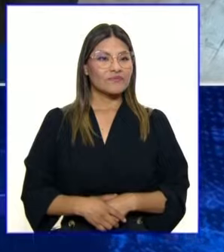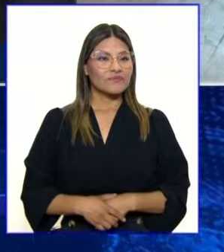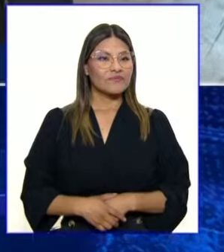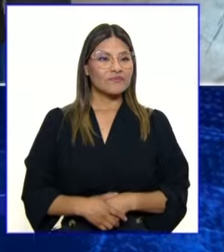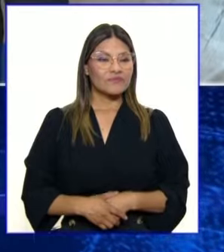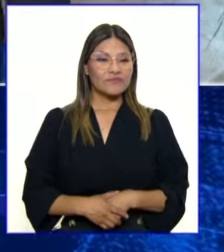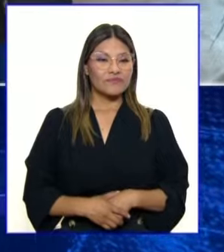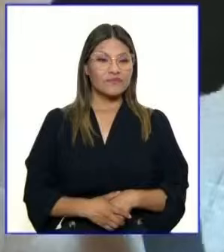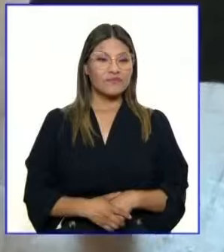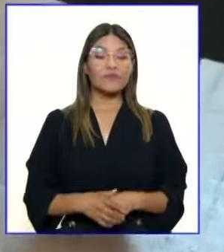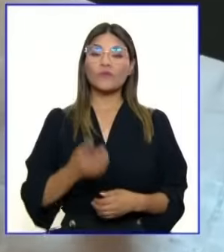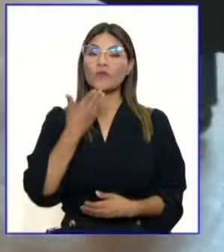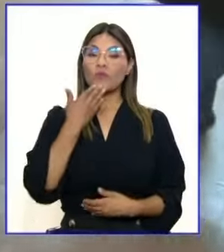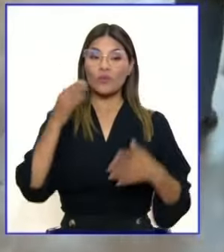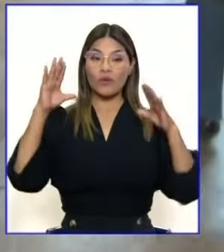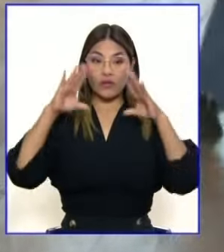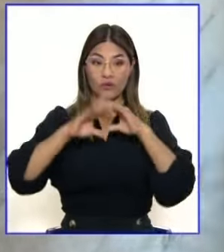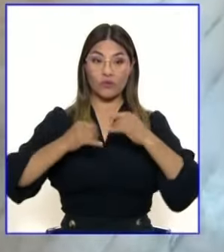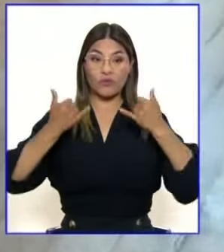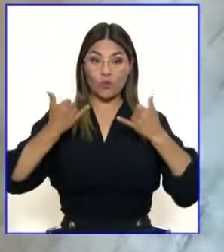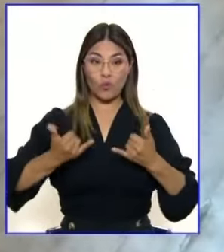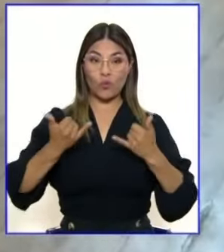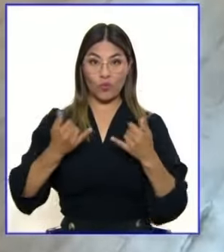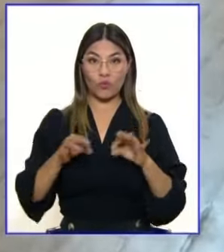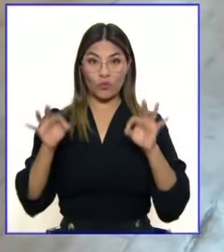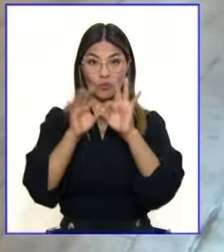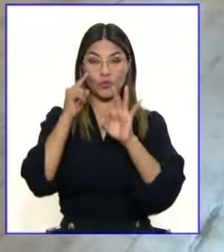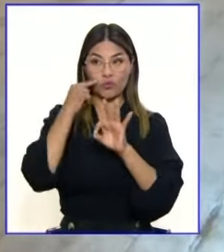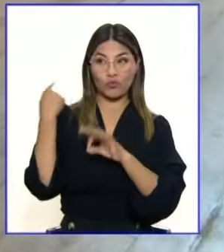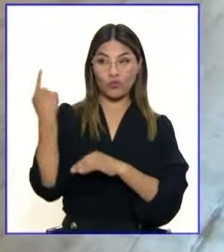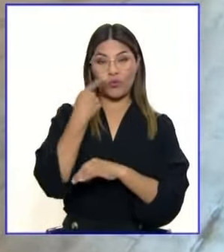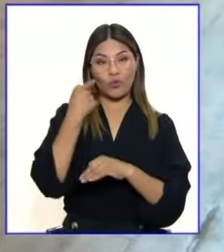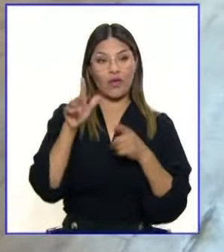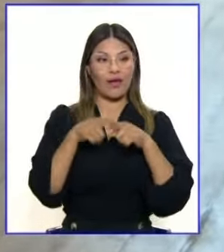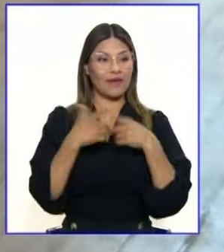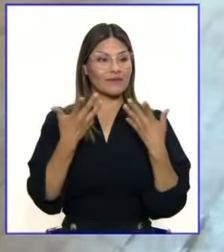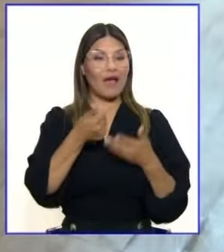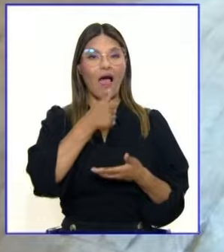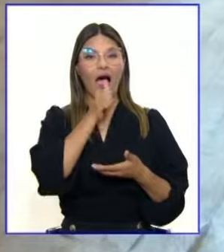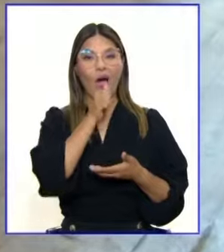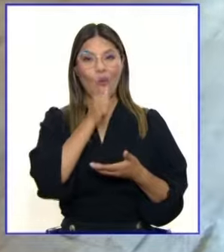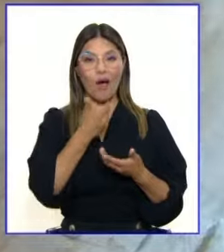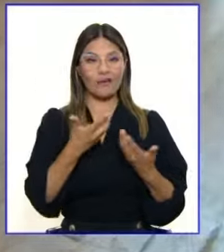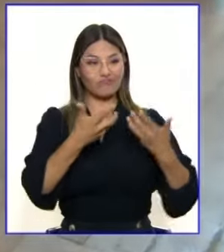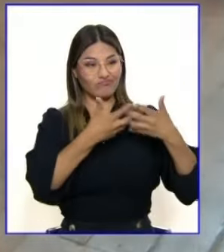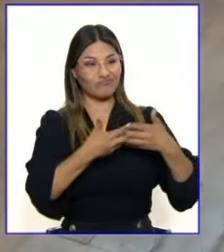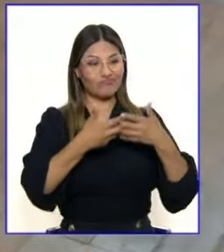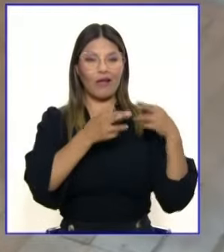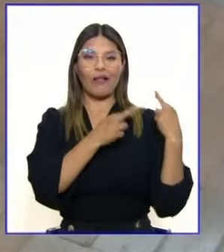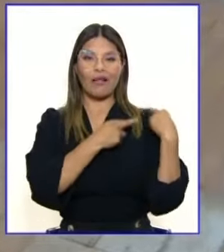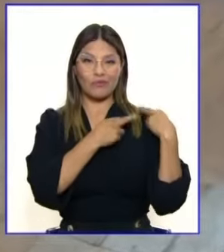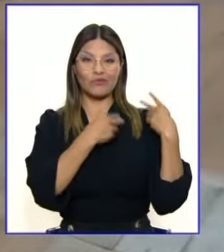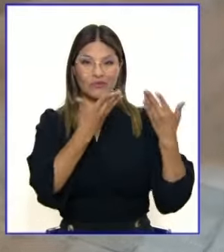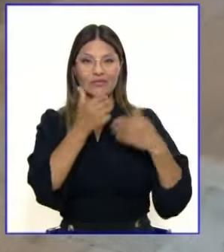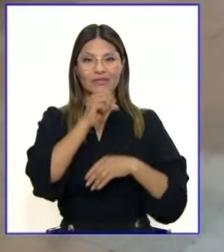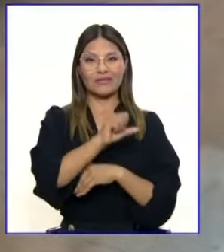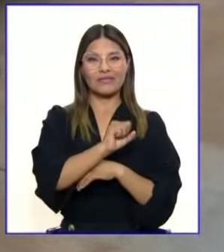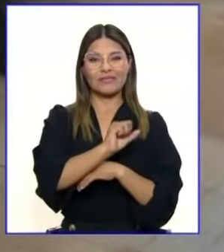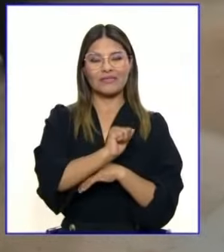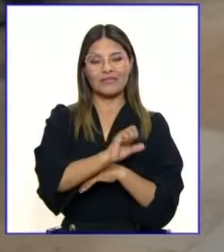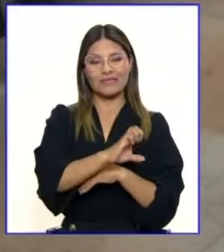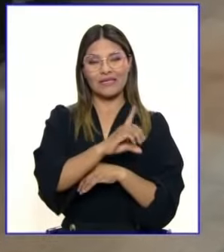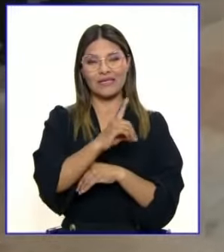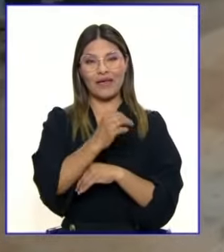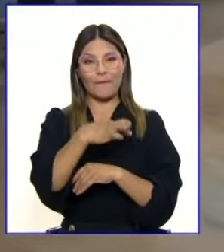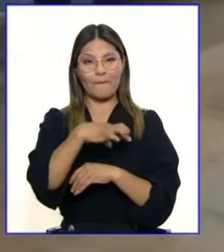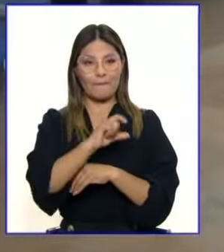Alex, buenas noches. Esta oportunidad estamos en el stand de Sedapal, que también está participando en esta feria APEC Ciudadano, donde